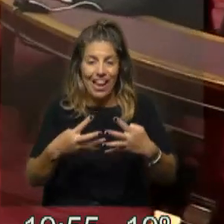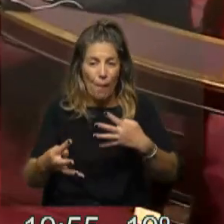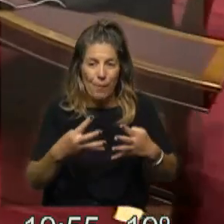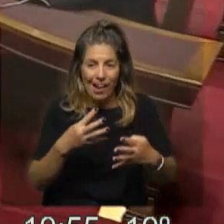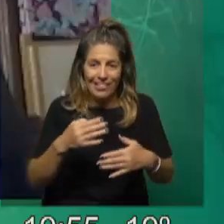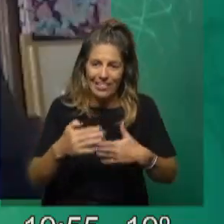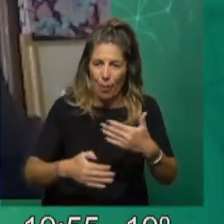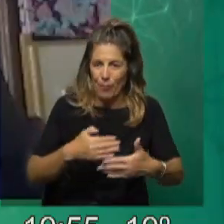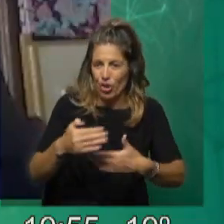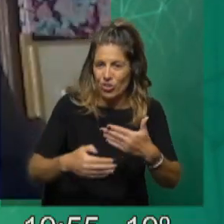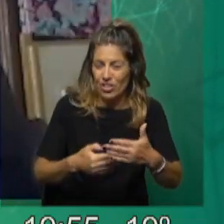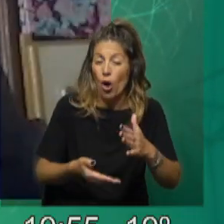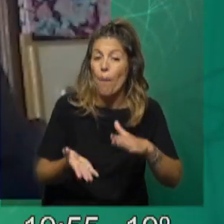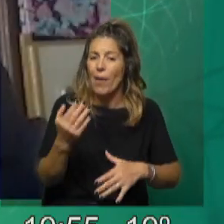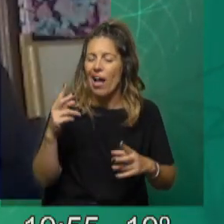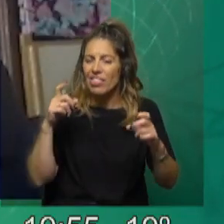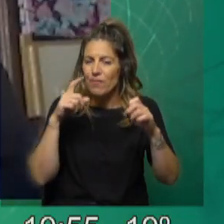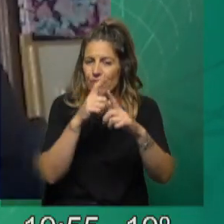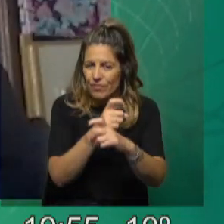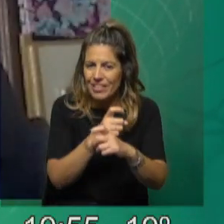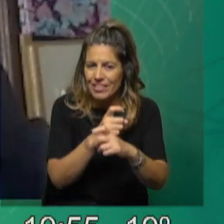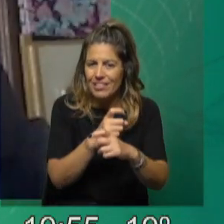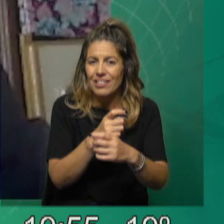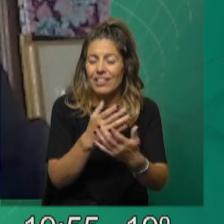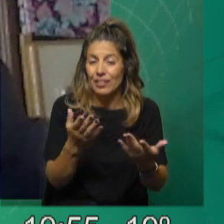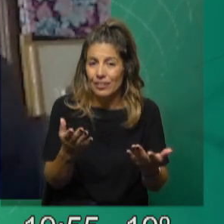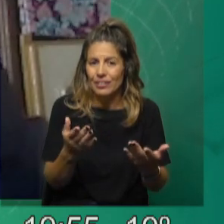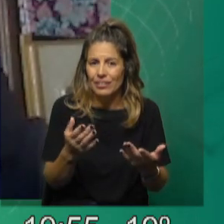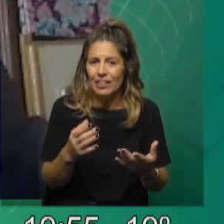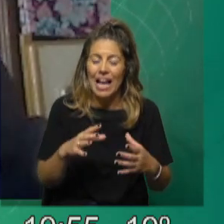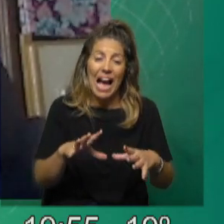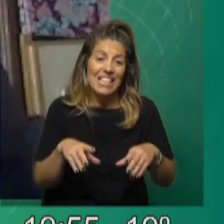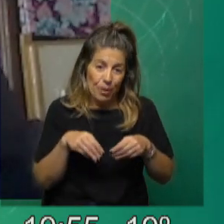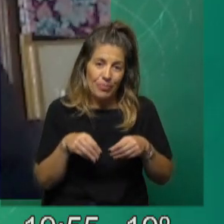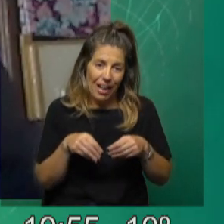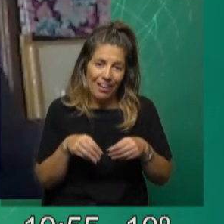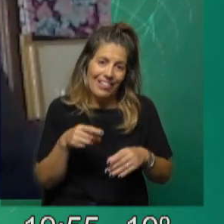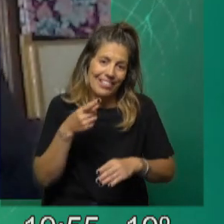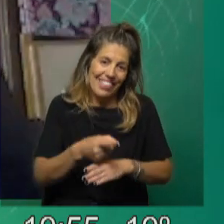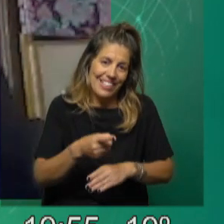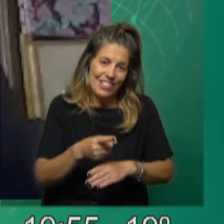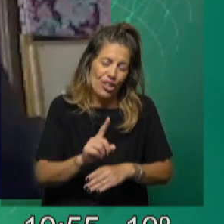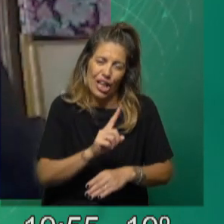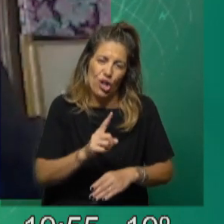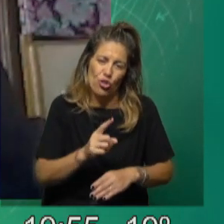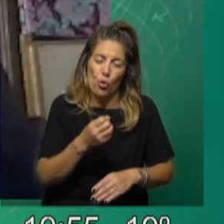el proceso, bueno, más complicadas son la adopción de decisiones que no son